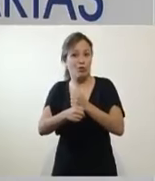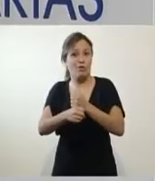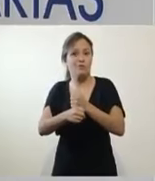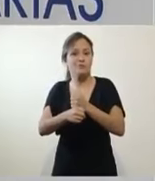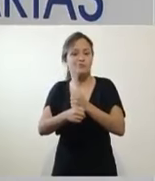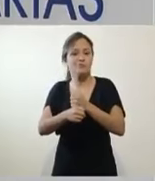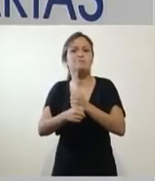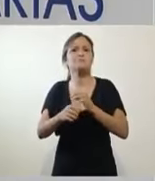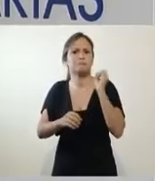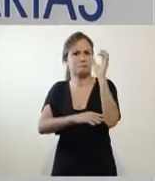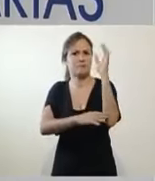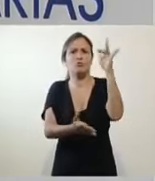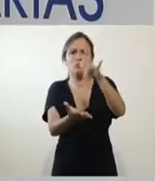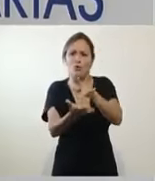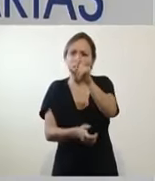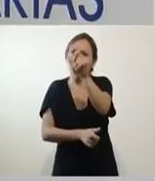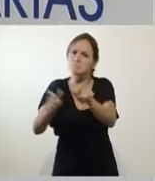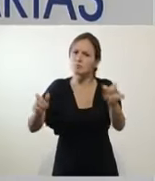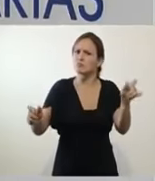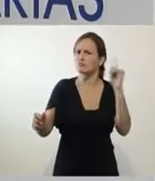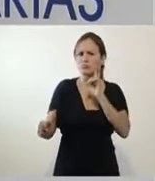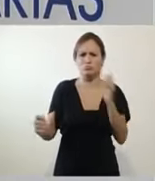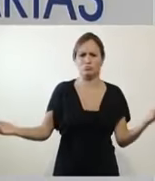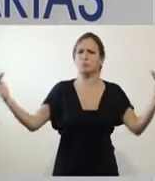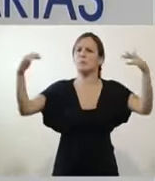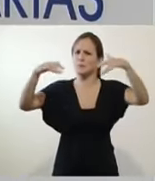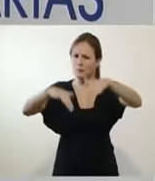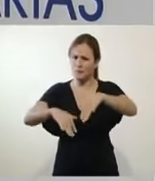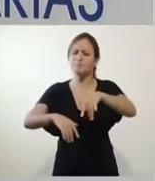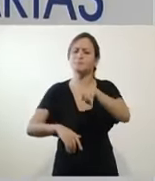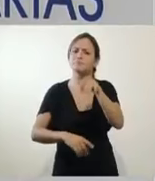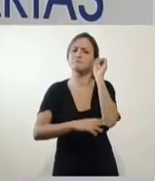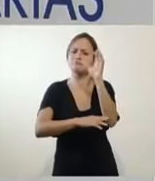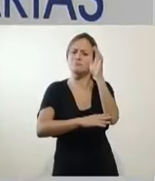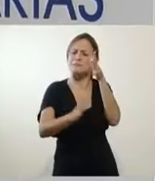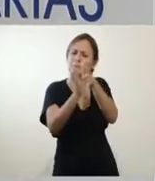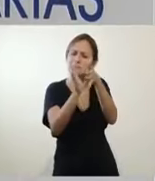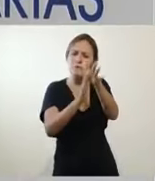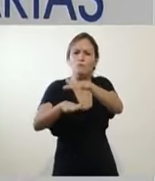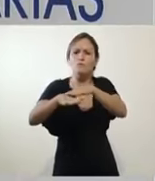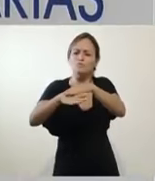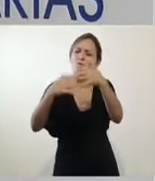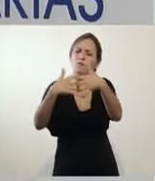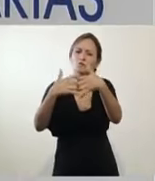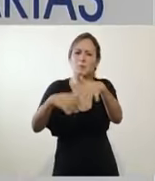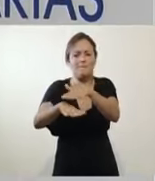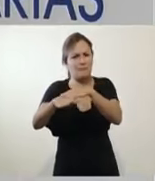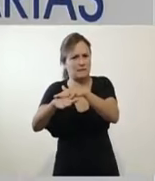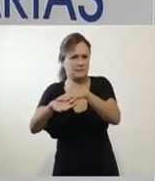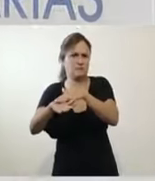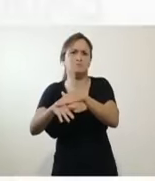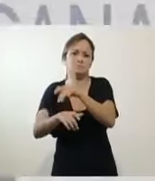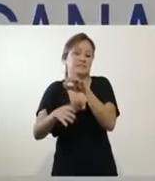en la zona de los rodeos en la cual asistieron personas del colectivo y se les explicó el funcionamiento y los pormenores del